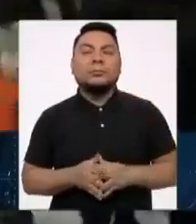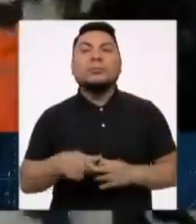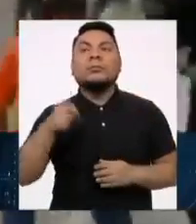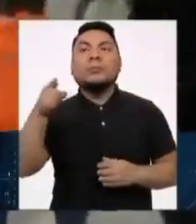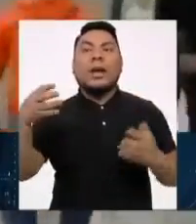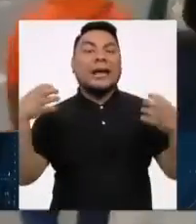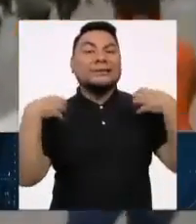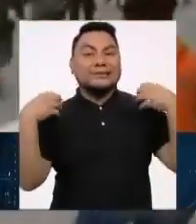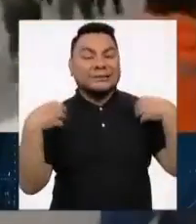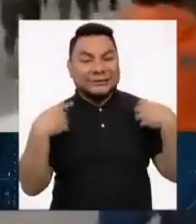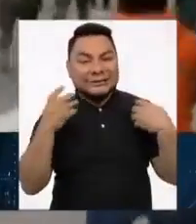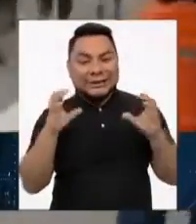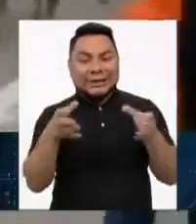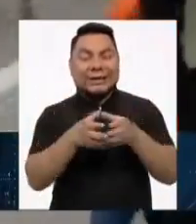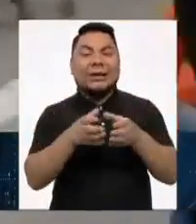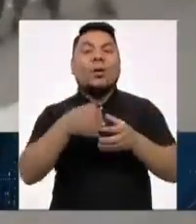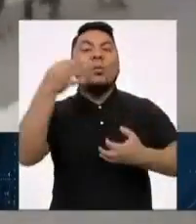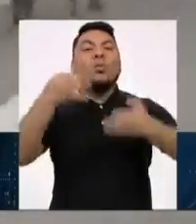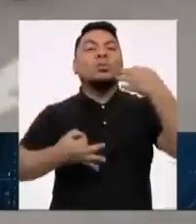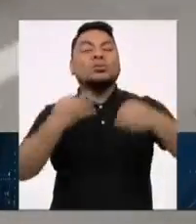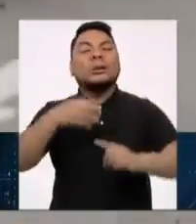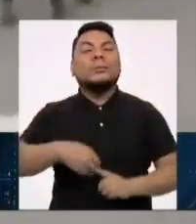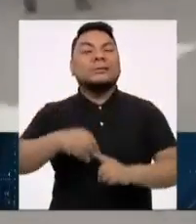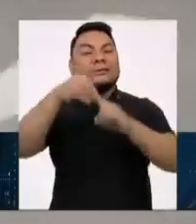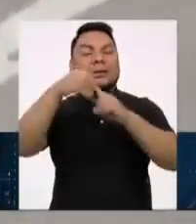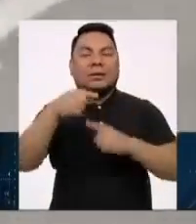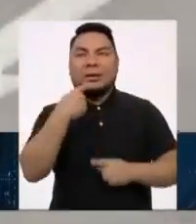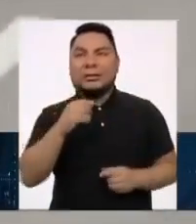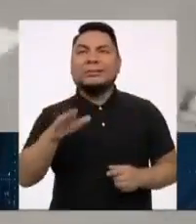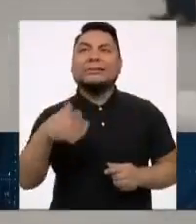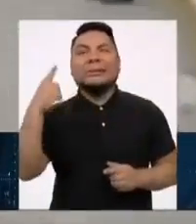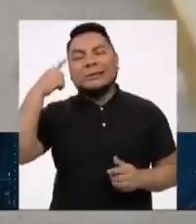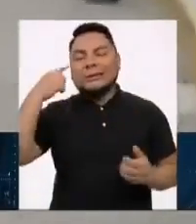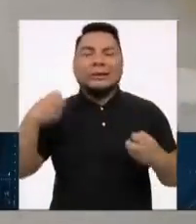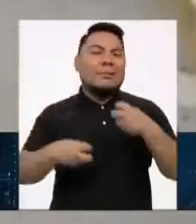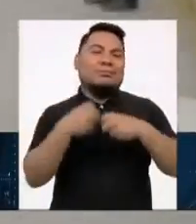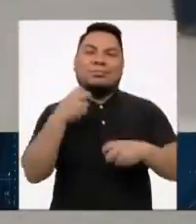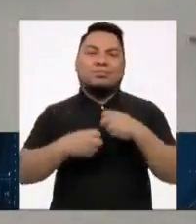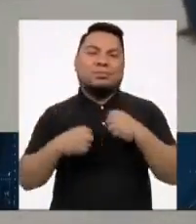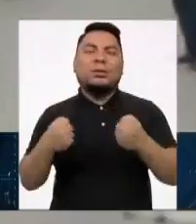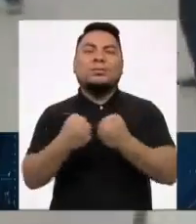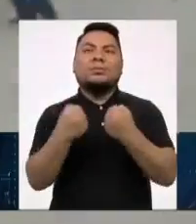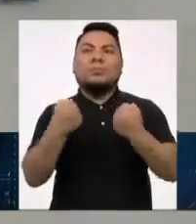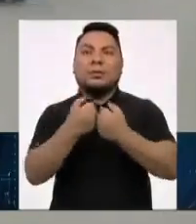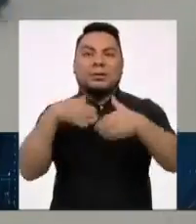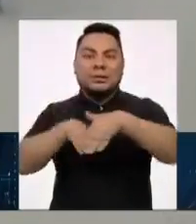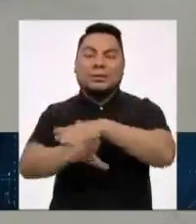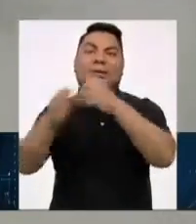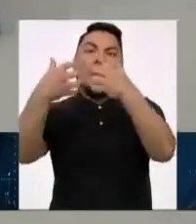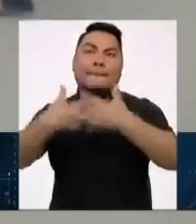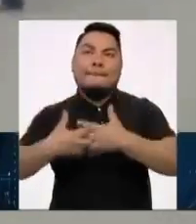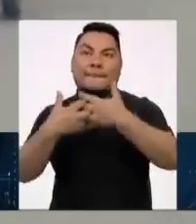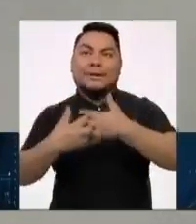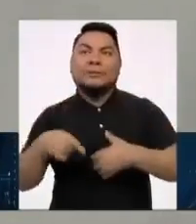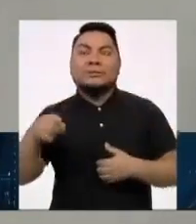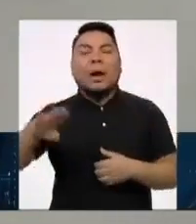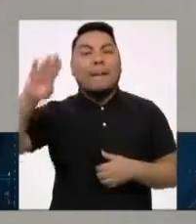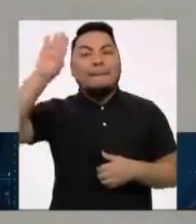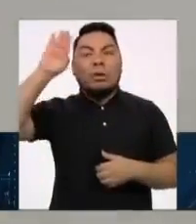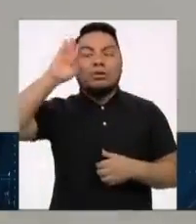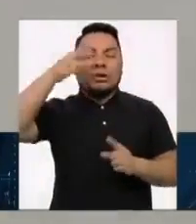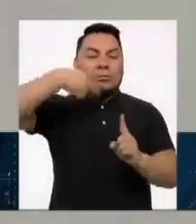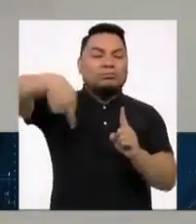La secretaria del primer juzgado especializado civil tuvo un accidentado ingreso a la empresa. Varios policías protegieron a